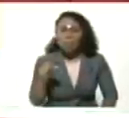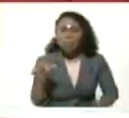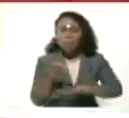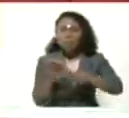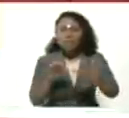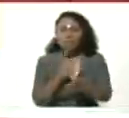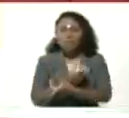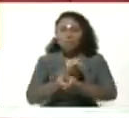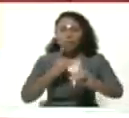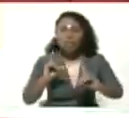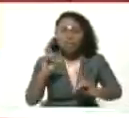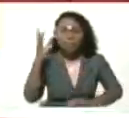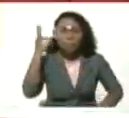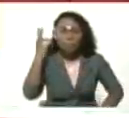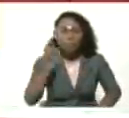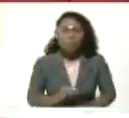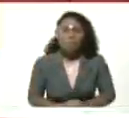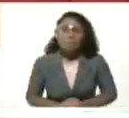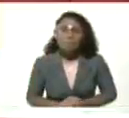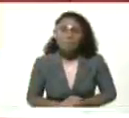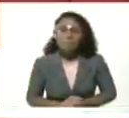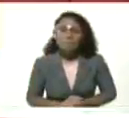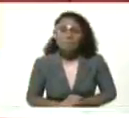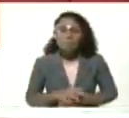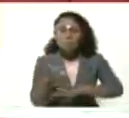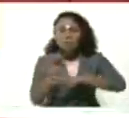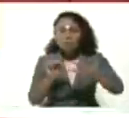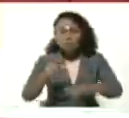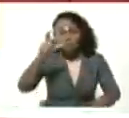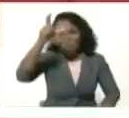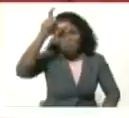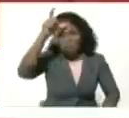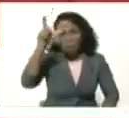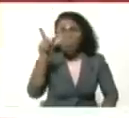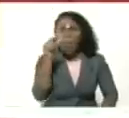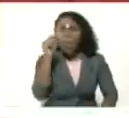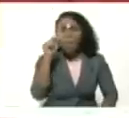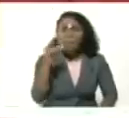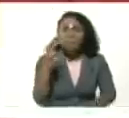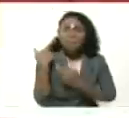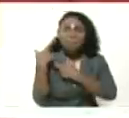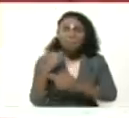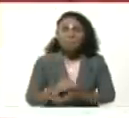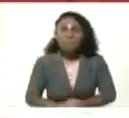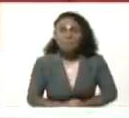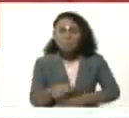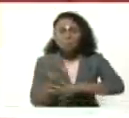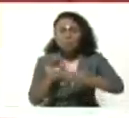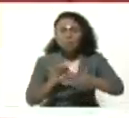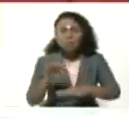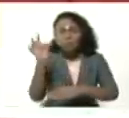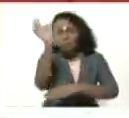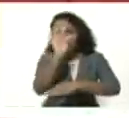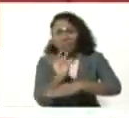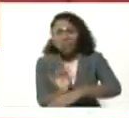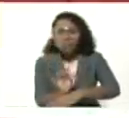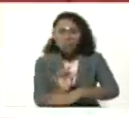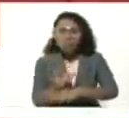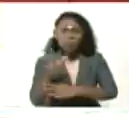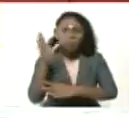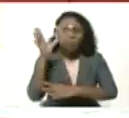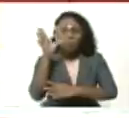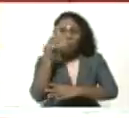Teresa Romero. Municipio Falcón, Jorge Díaz. Municipio Federación, Argenis